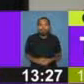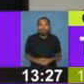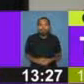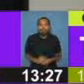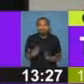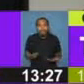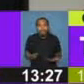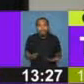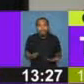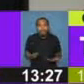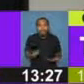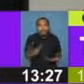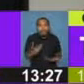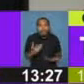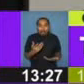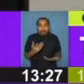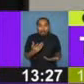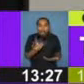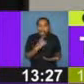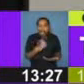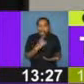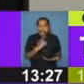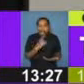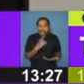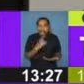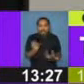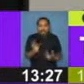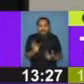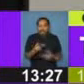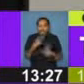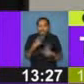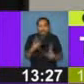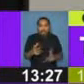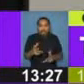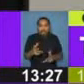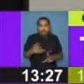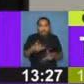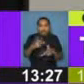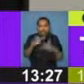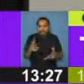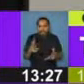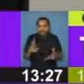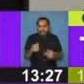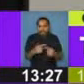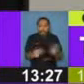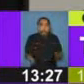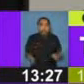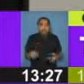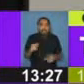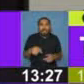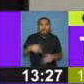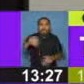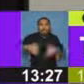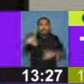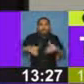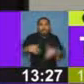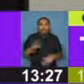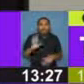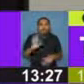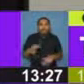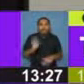que me parece de lo que tenemos que hablar porque en el mes de octubre se elige nada más ni nada menos que quién va a